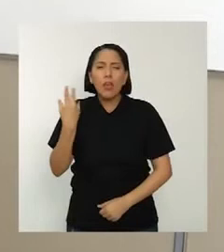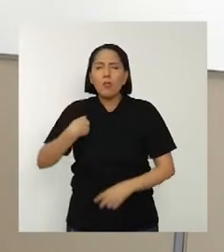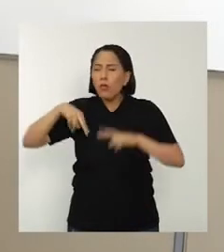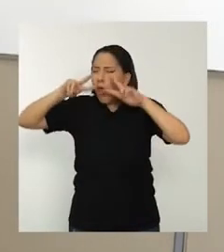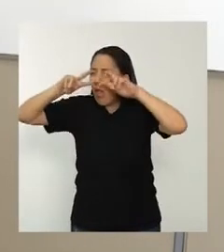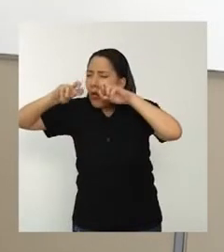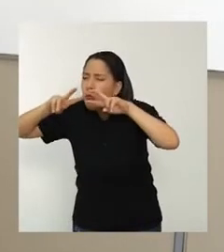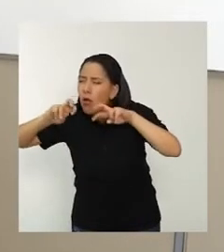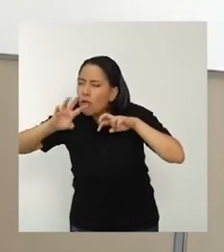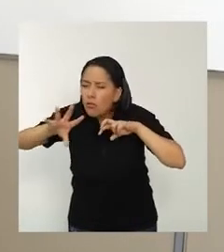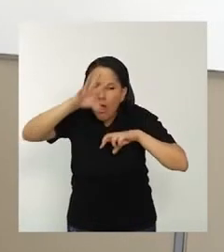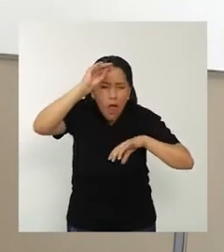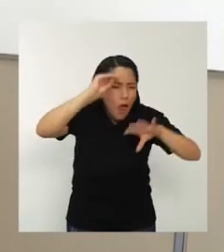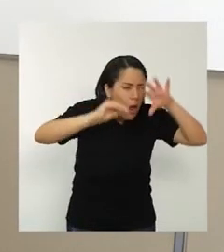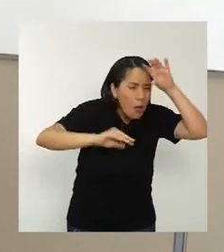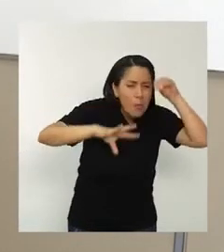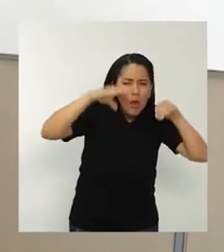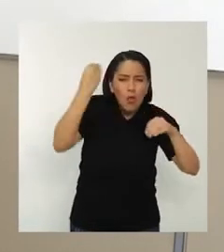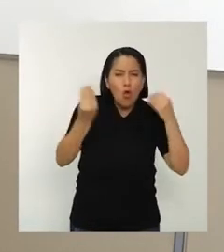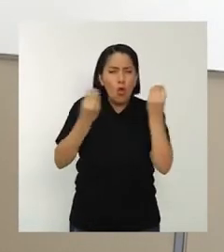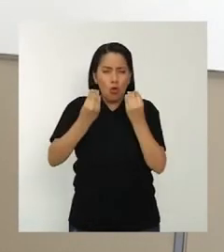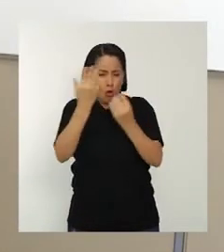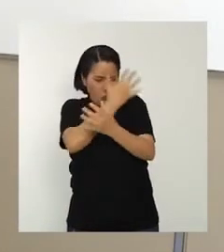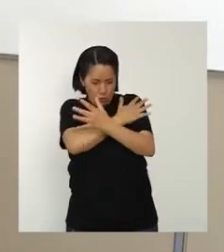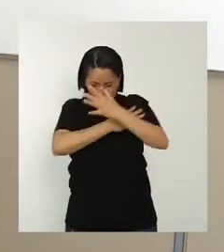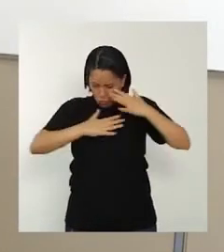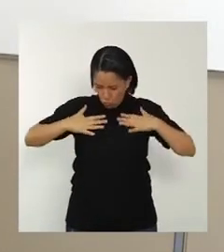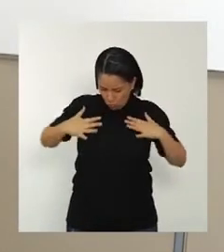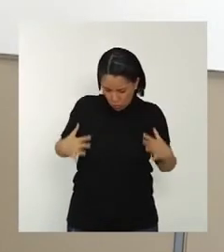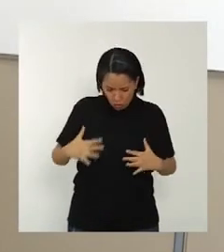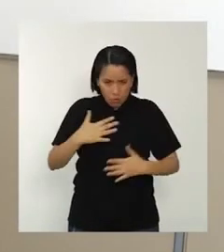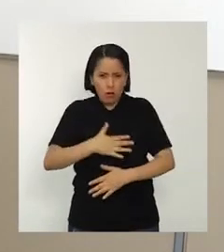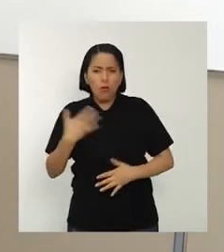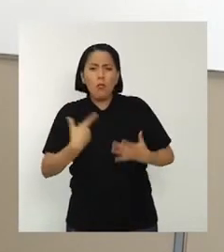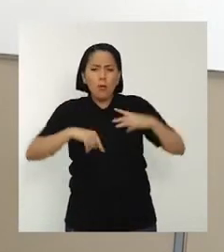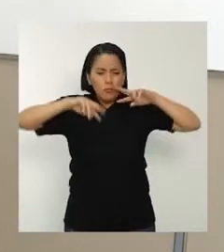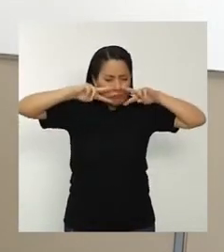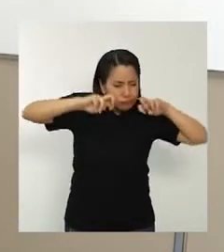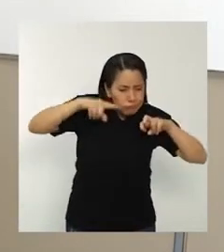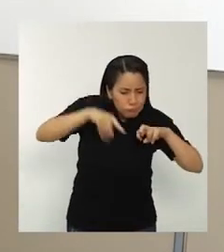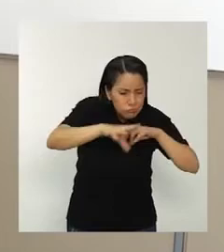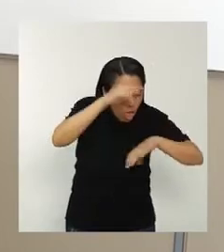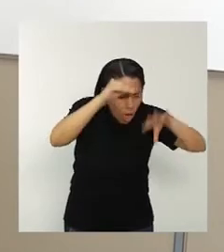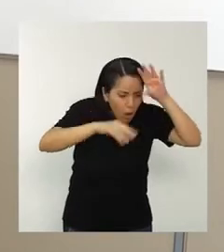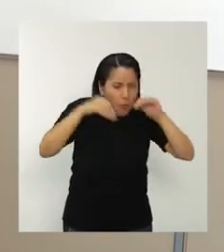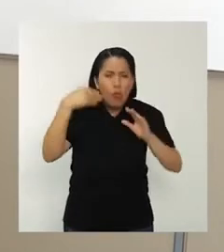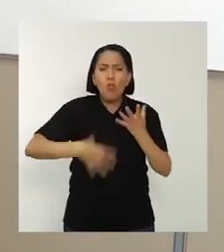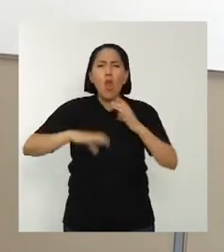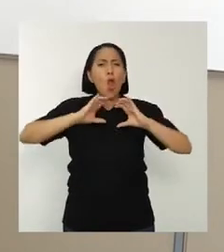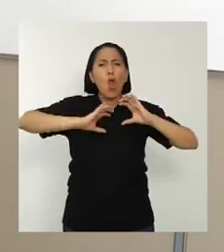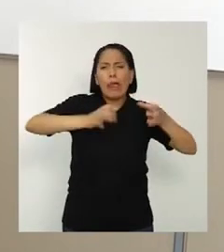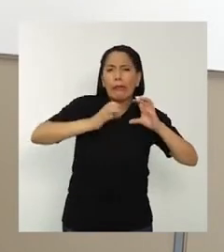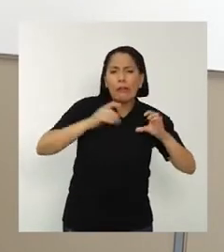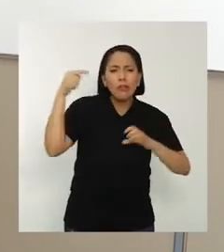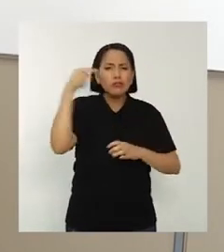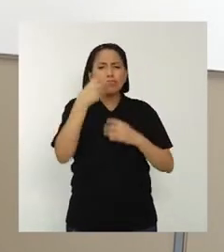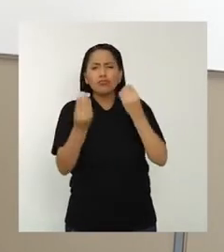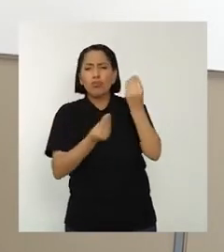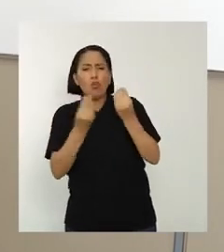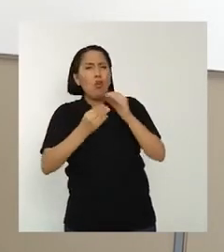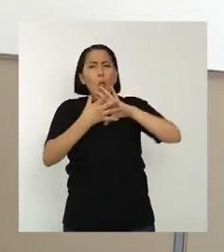siempre mirar referencias, aprender sobre anatomía, buscar instruirse en cursos